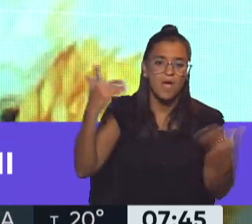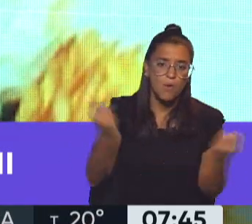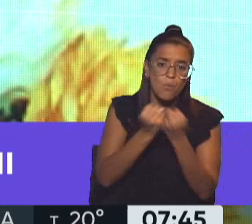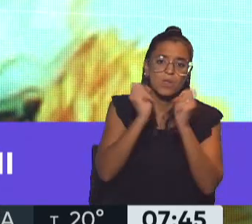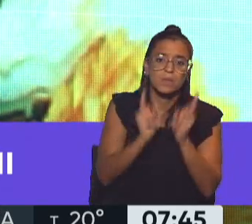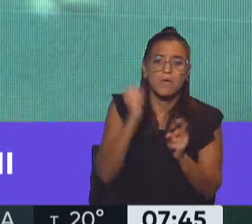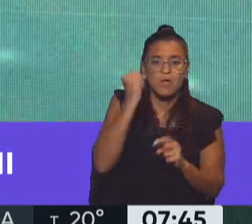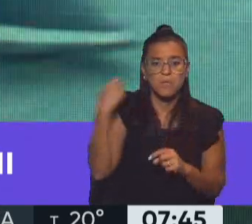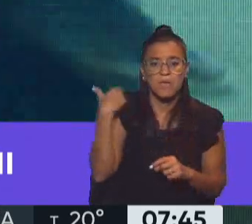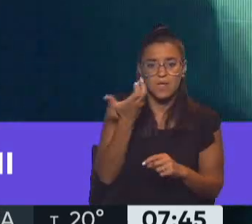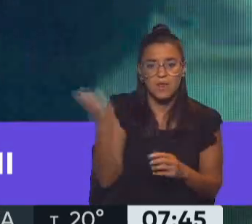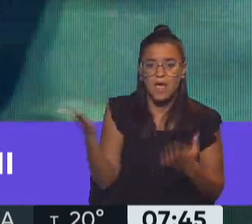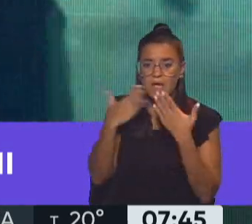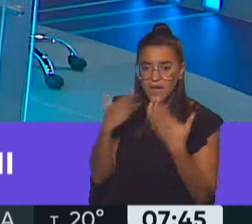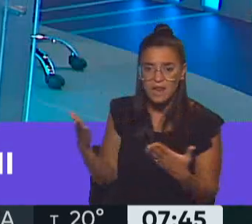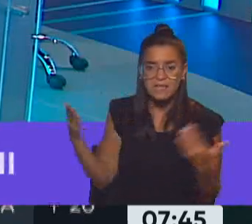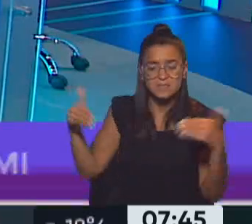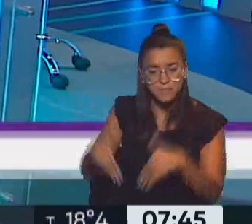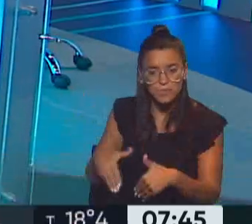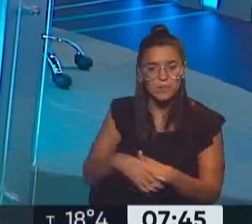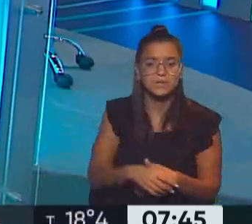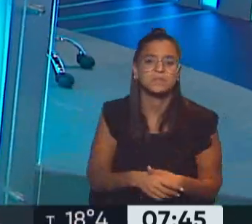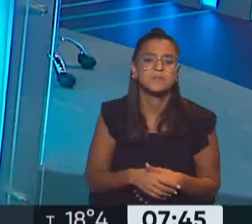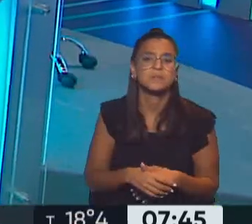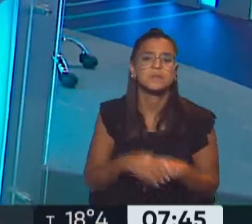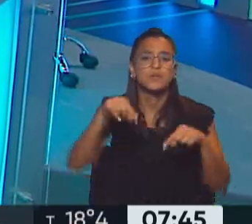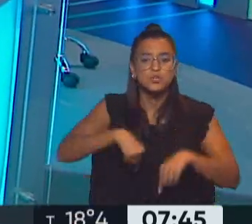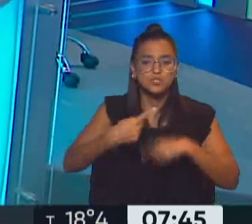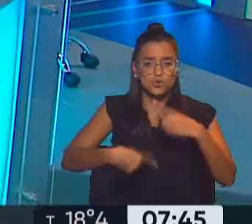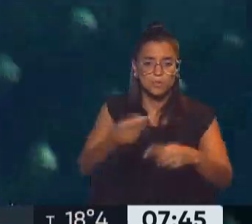economía en general de nuestro país. Les agradecemos muchísimo la visita. Muchas Gracias a gracias. usted. Nosotros seguimos con más información.